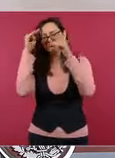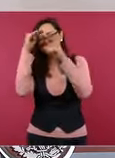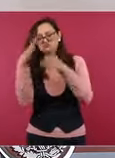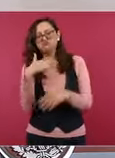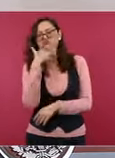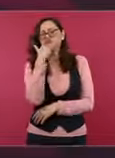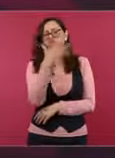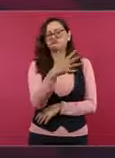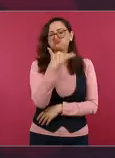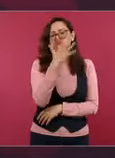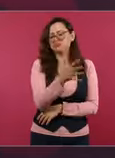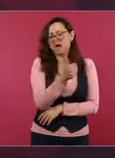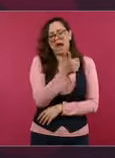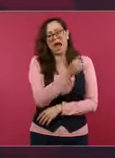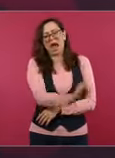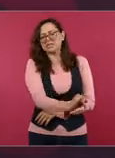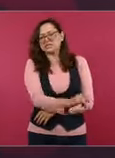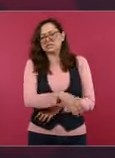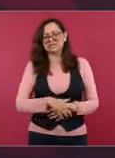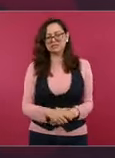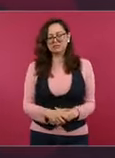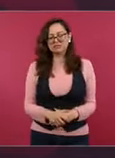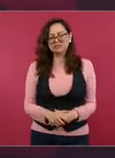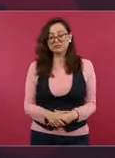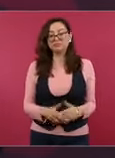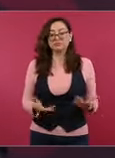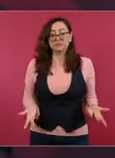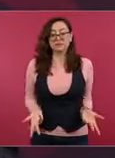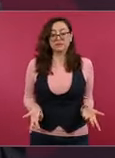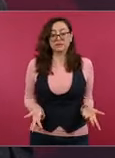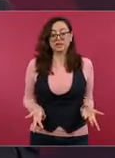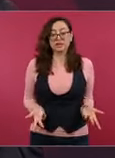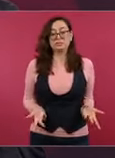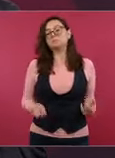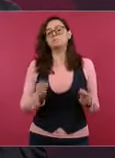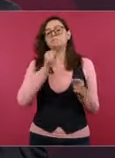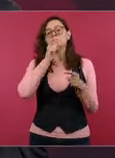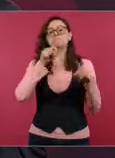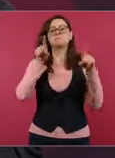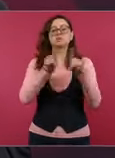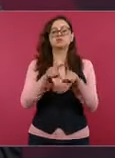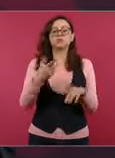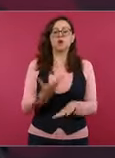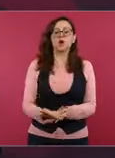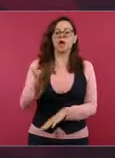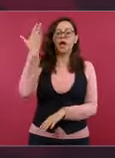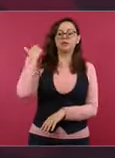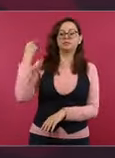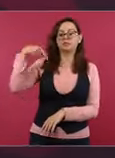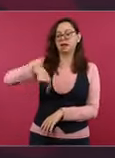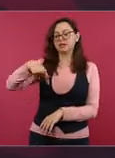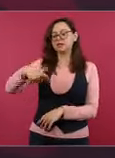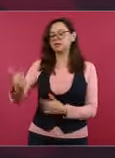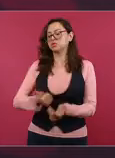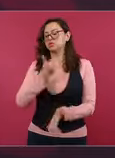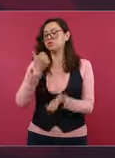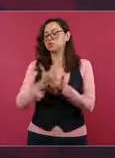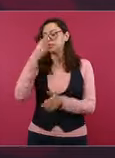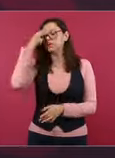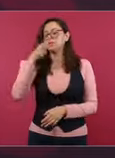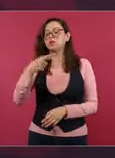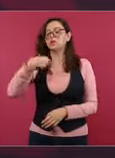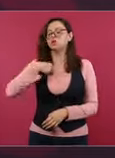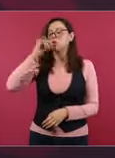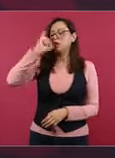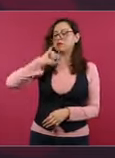Cuando tomamos la decisión de hacer los segundos pisos en la Ciudad de México, que fui jefe de gobierno,